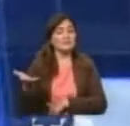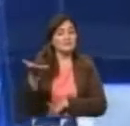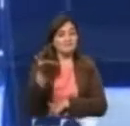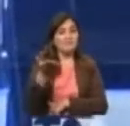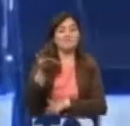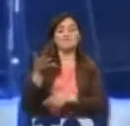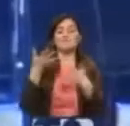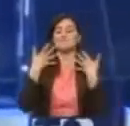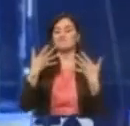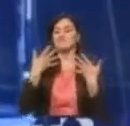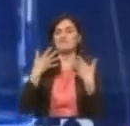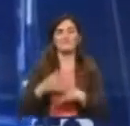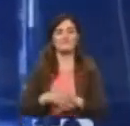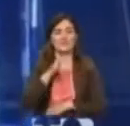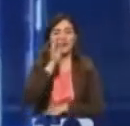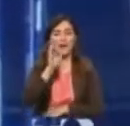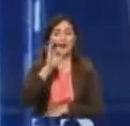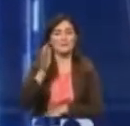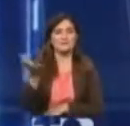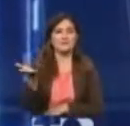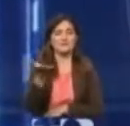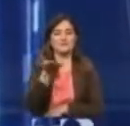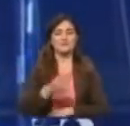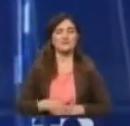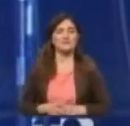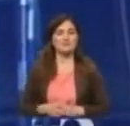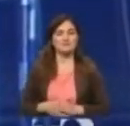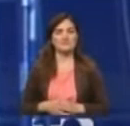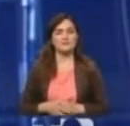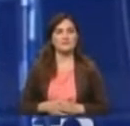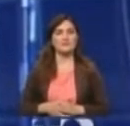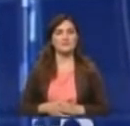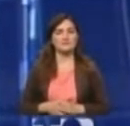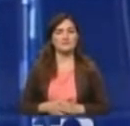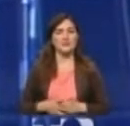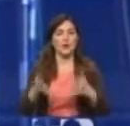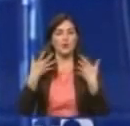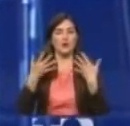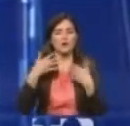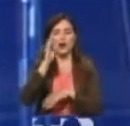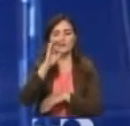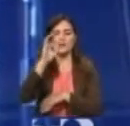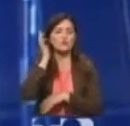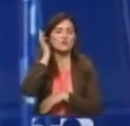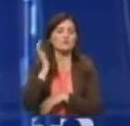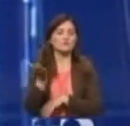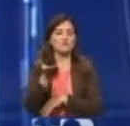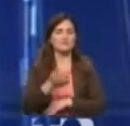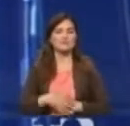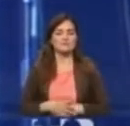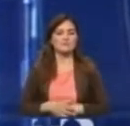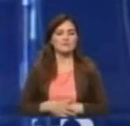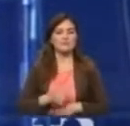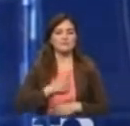del Pacífico también interpretando. Guayaquileña, te entrego toda mi vida entera, con mi